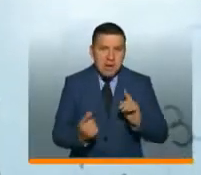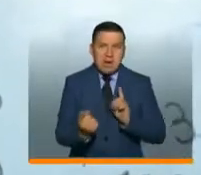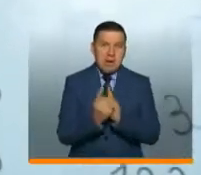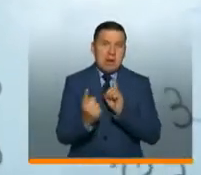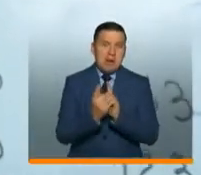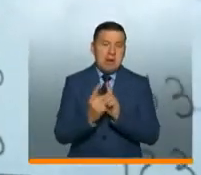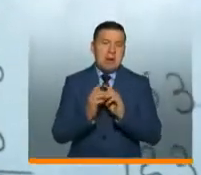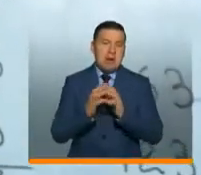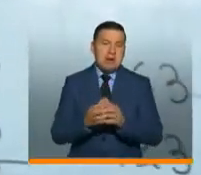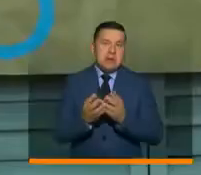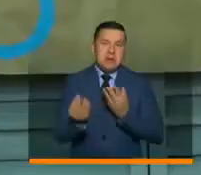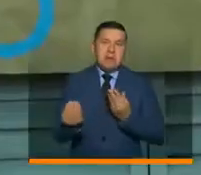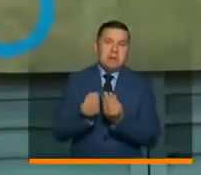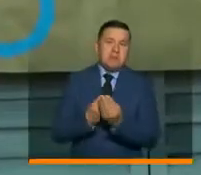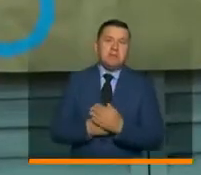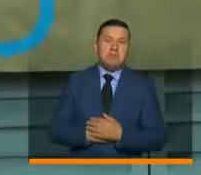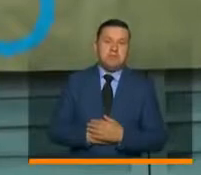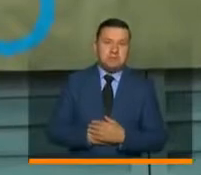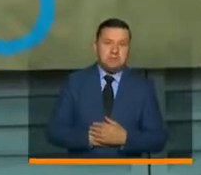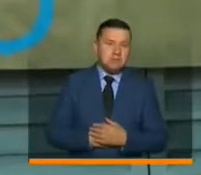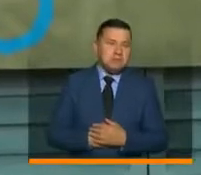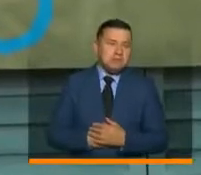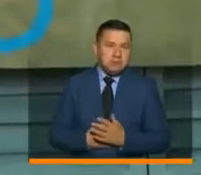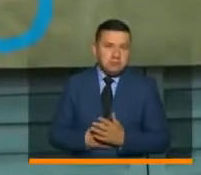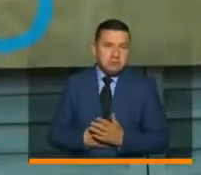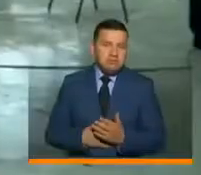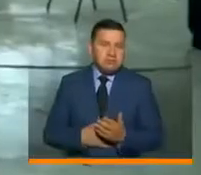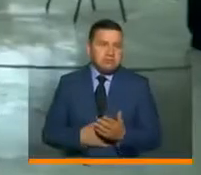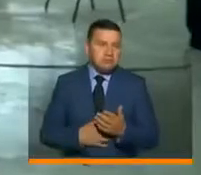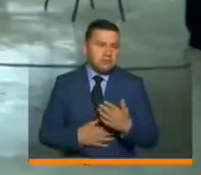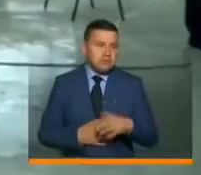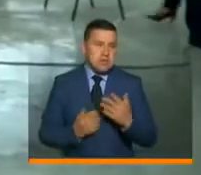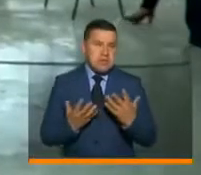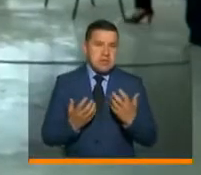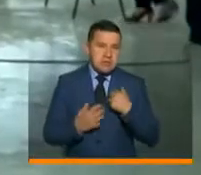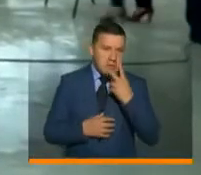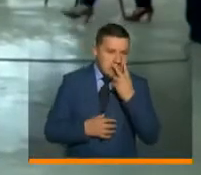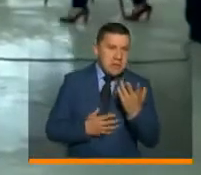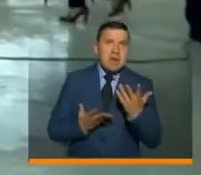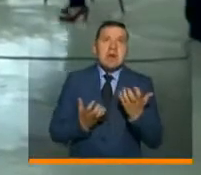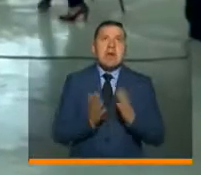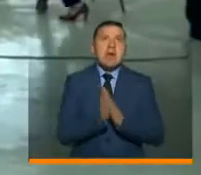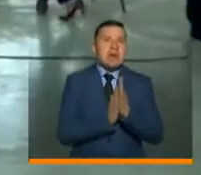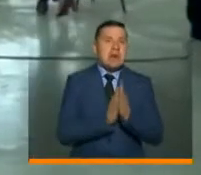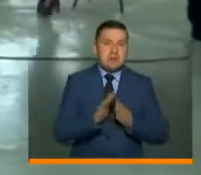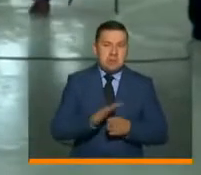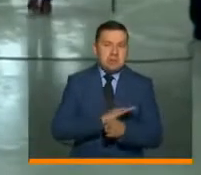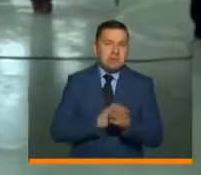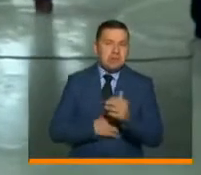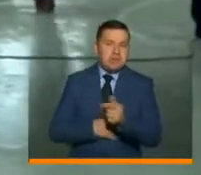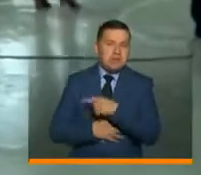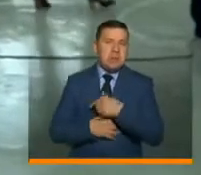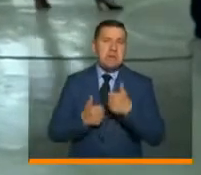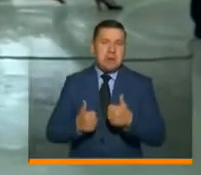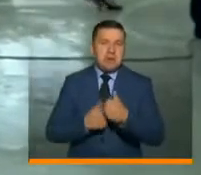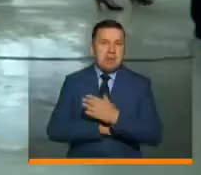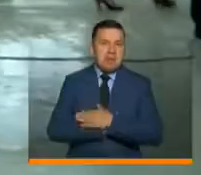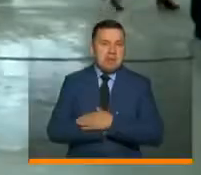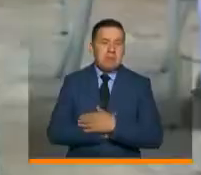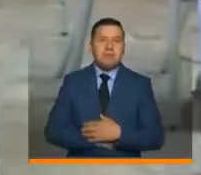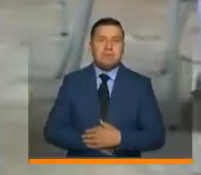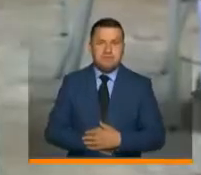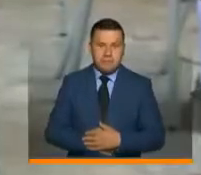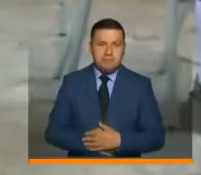encuentran recibiendo sus clases. Ver el ánimo y las ganas que tenían de volver y lo bien que se han portado ha sido